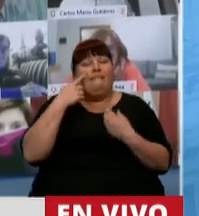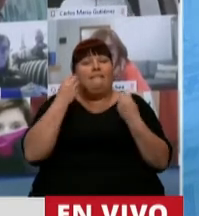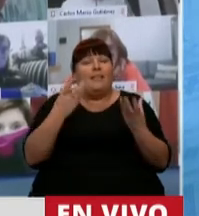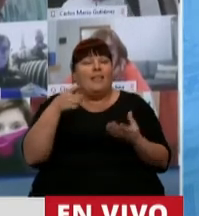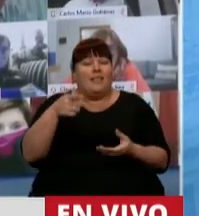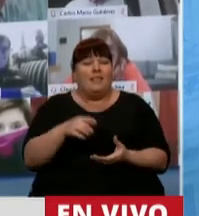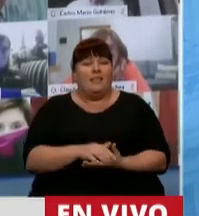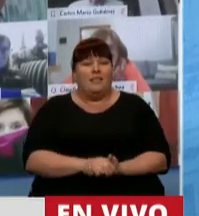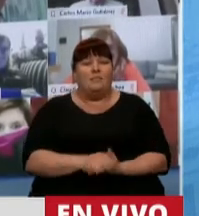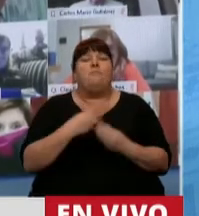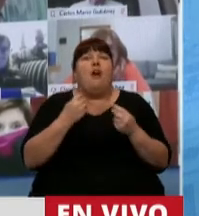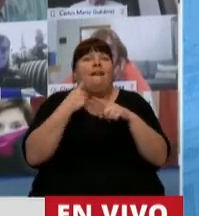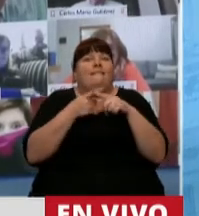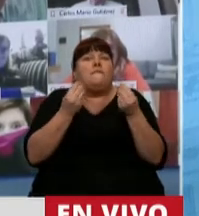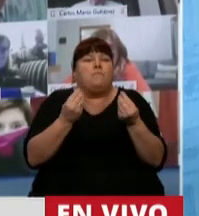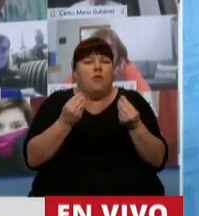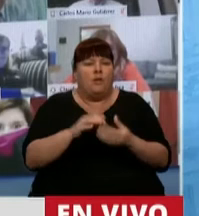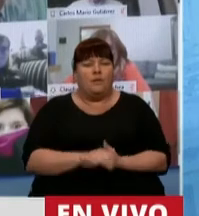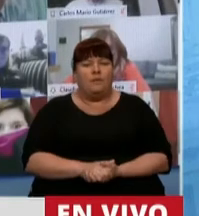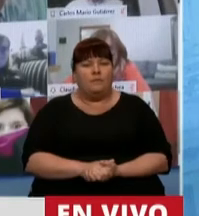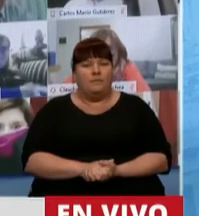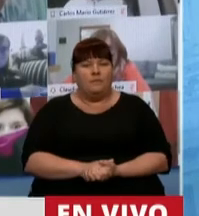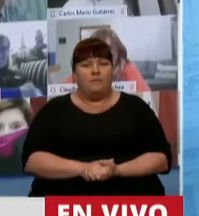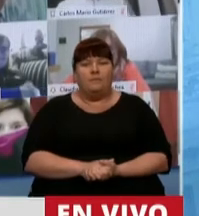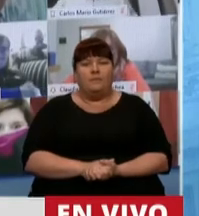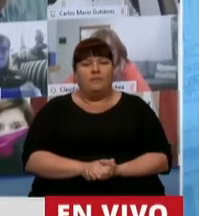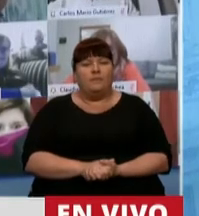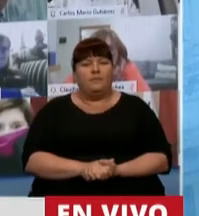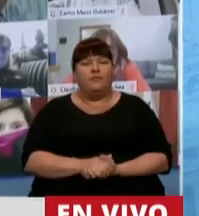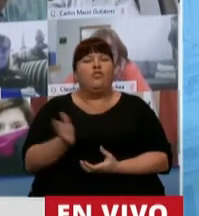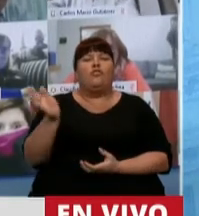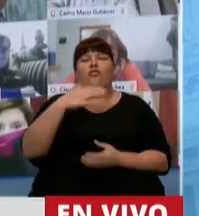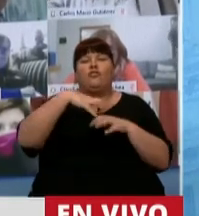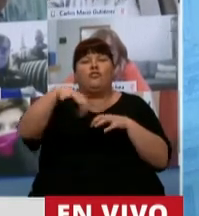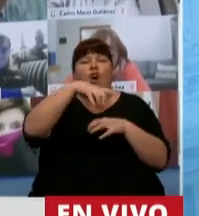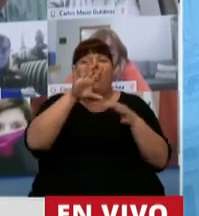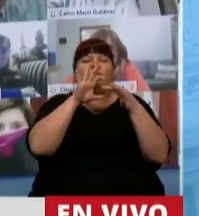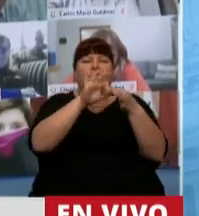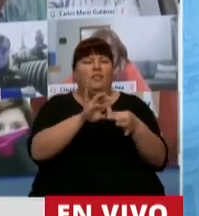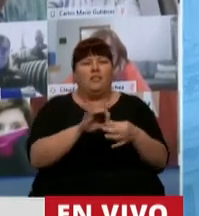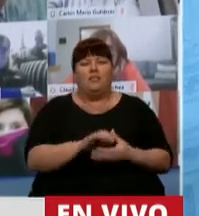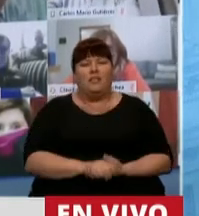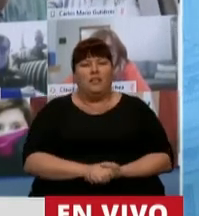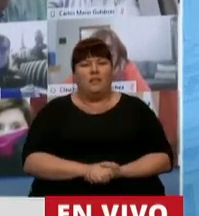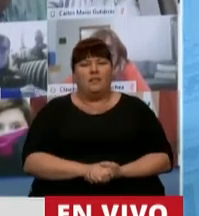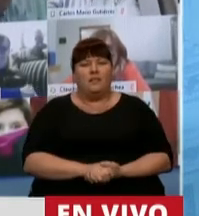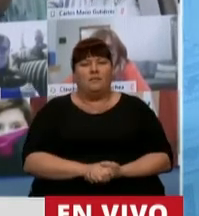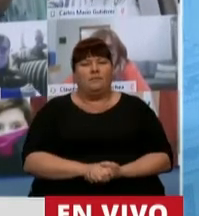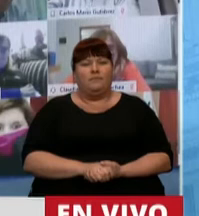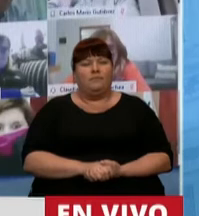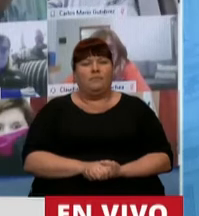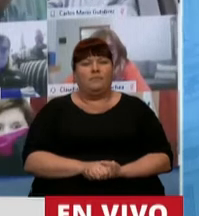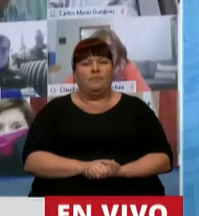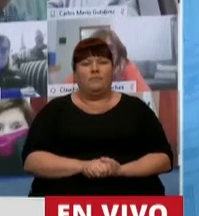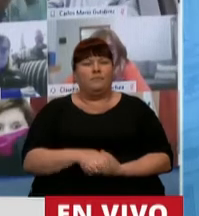expectativa, presidente, porque sin duda el sector turístico y todos los rubros que están asociados a él son de los que más se han